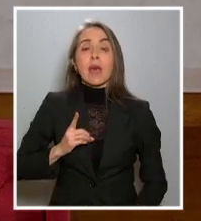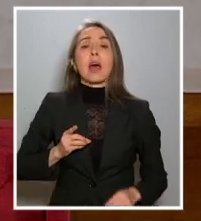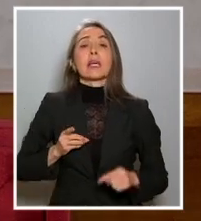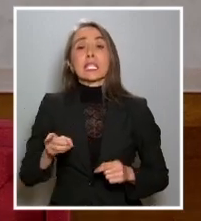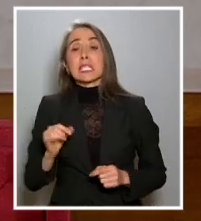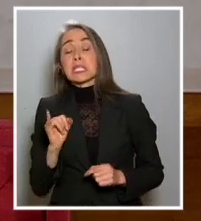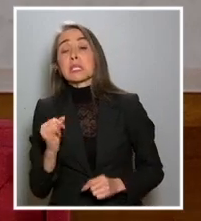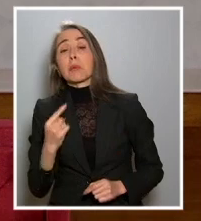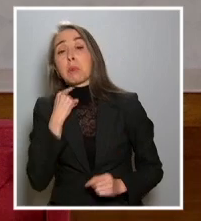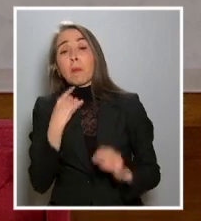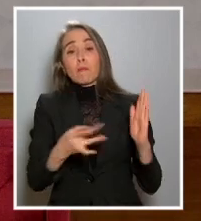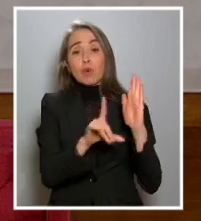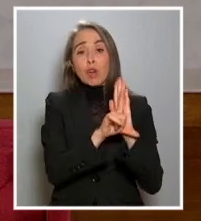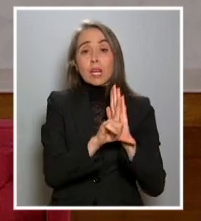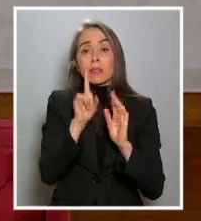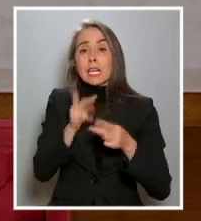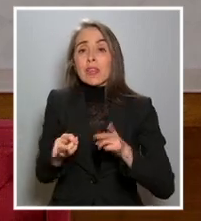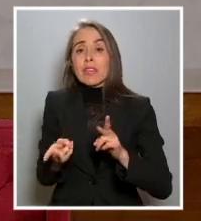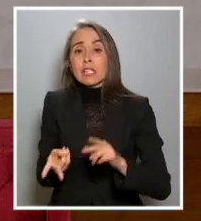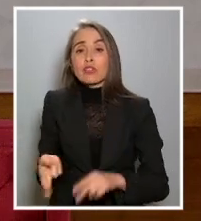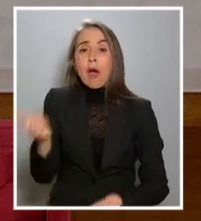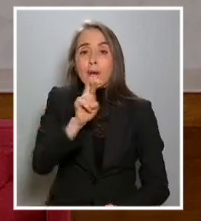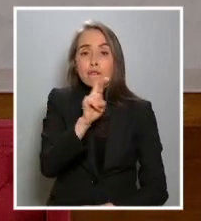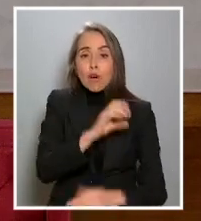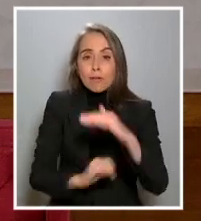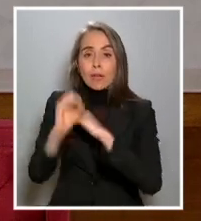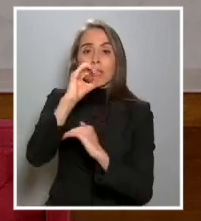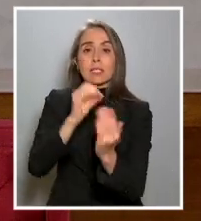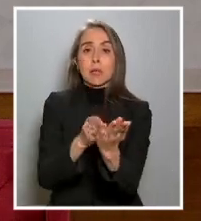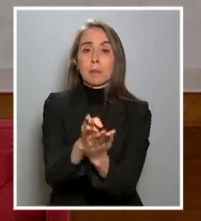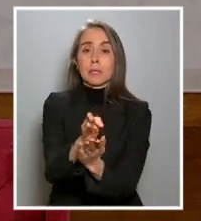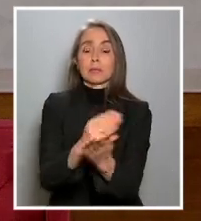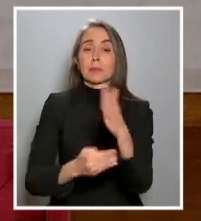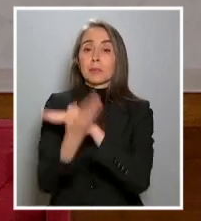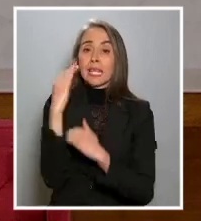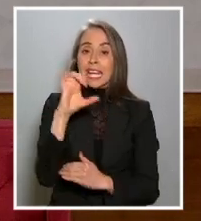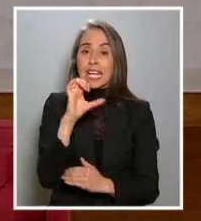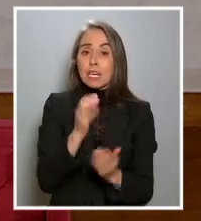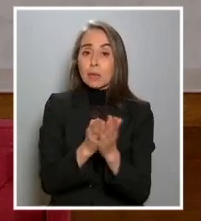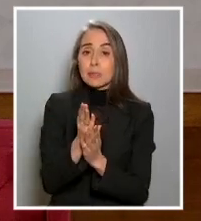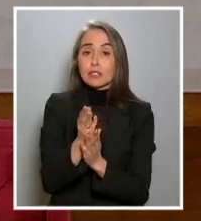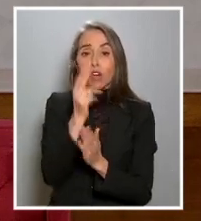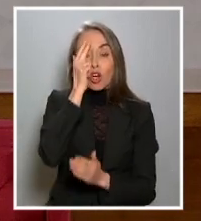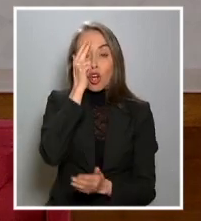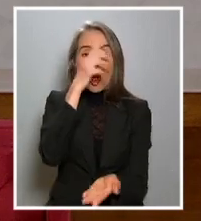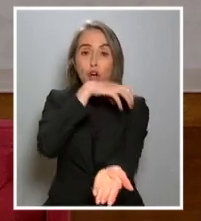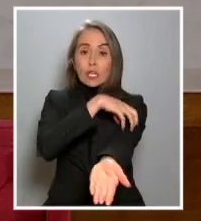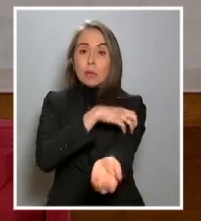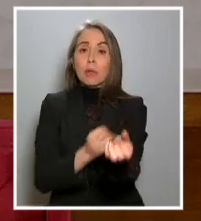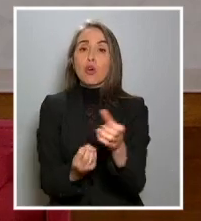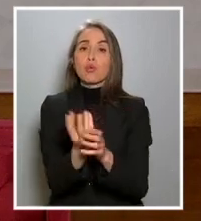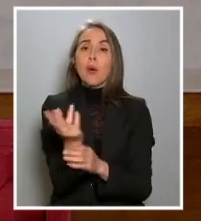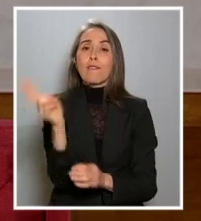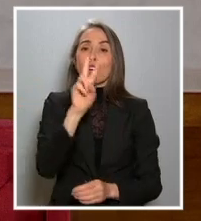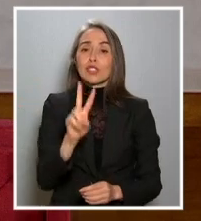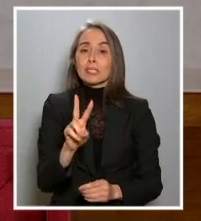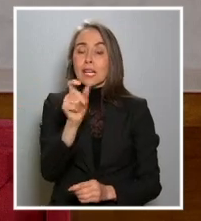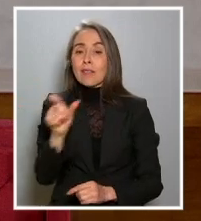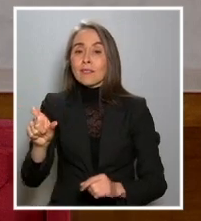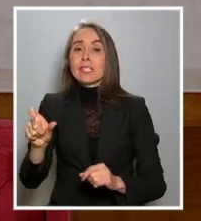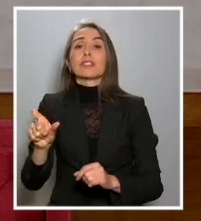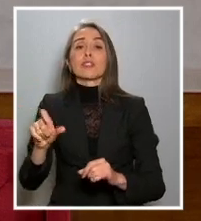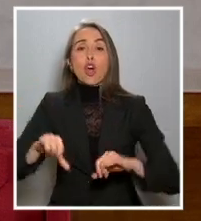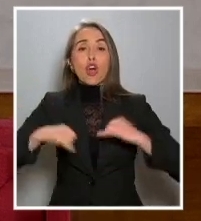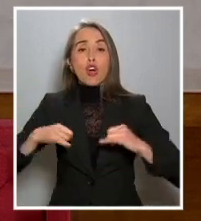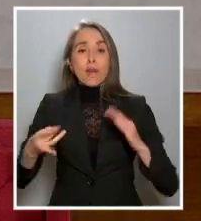empezar. En enero, iniciamos en Coquimbo las actividades del nuevo Servicio Nacional de Reinserción